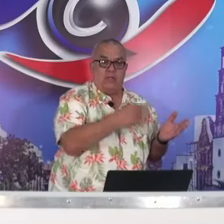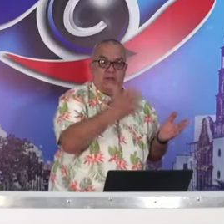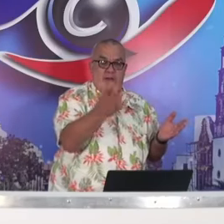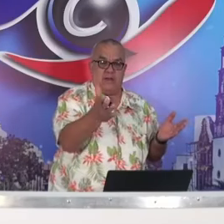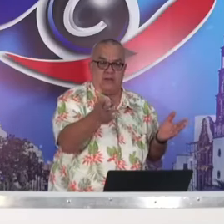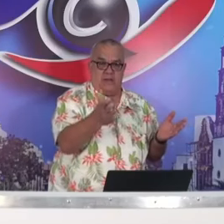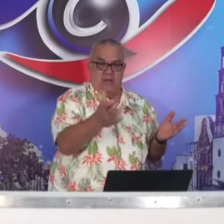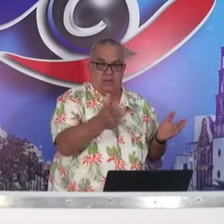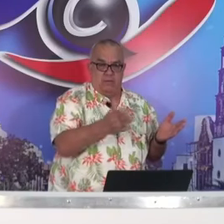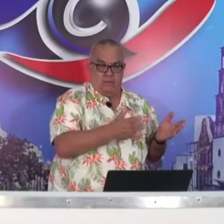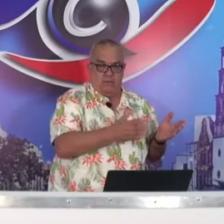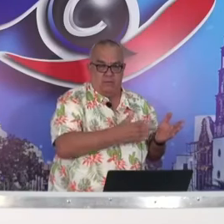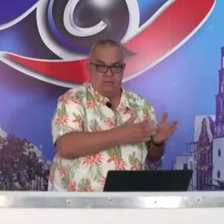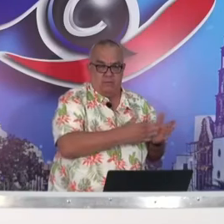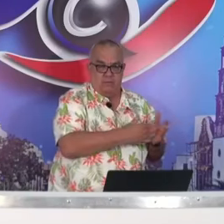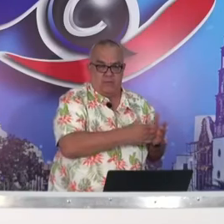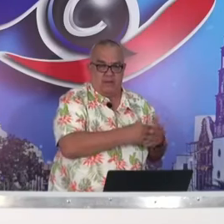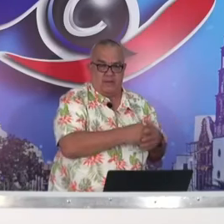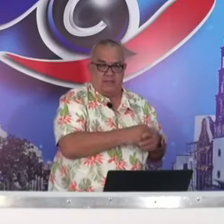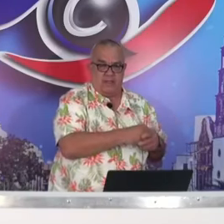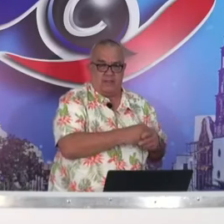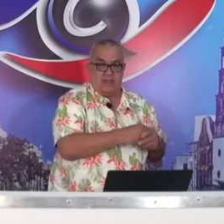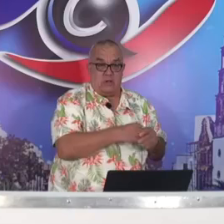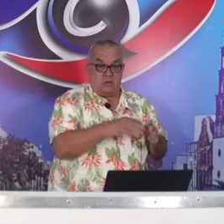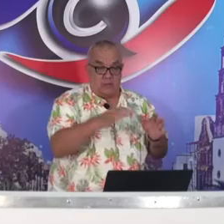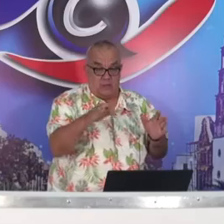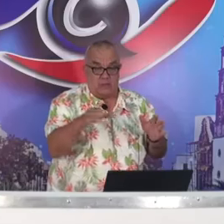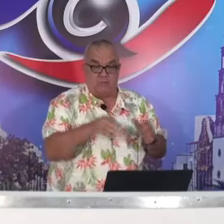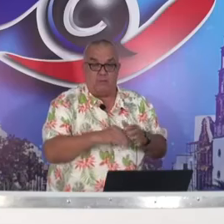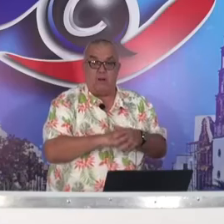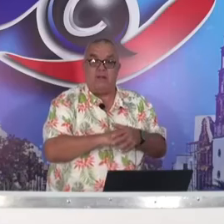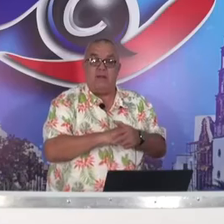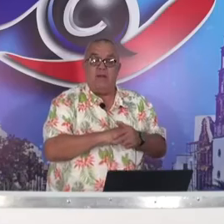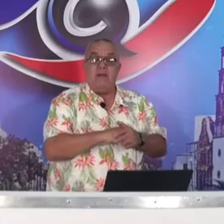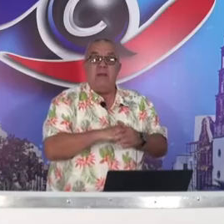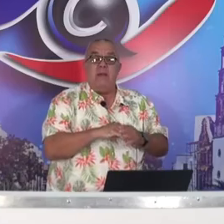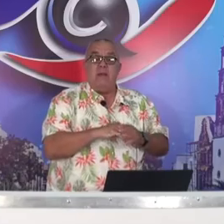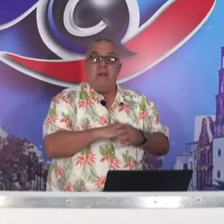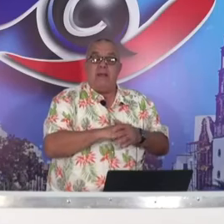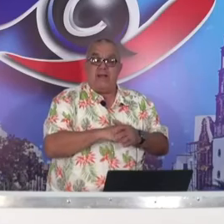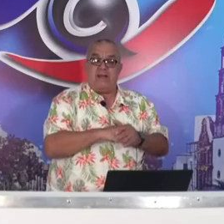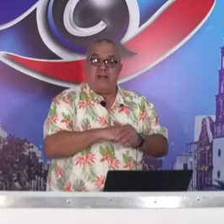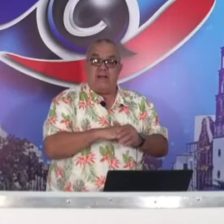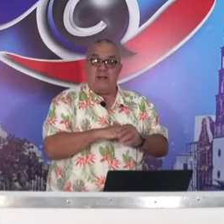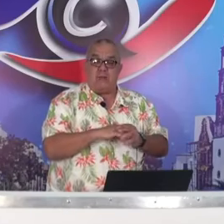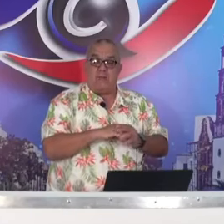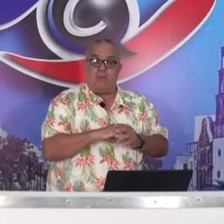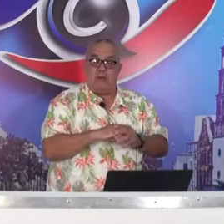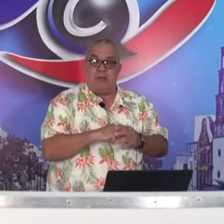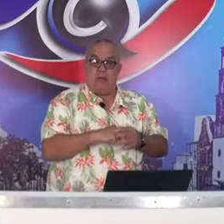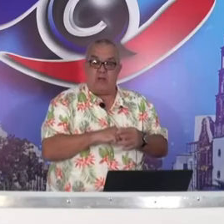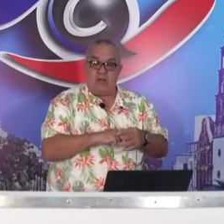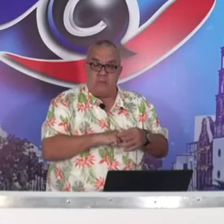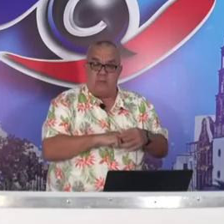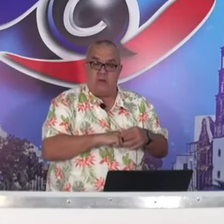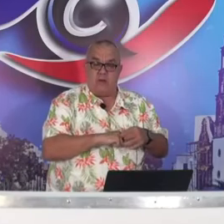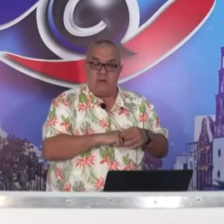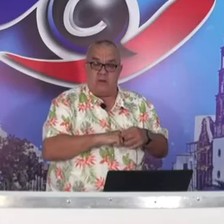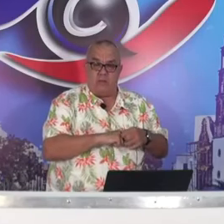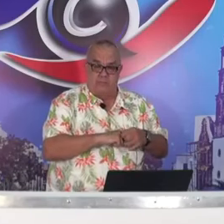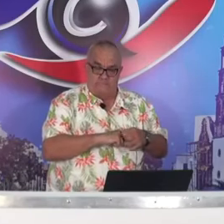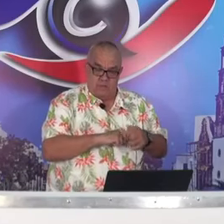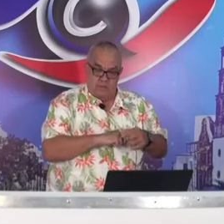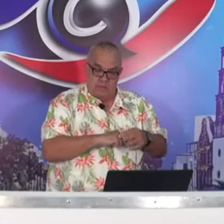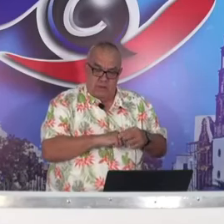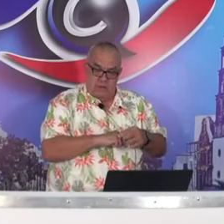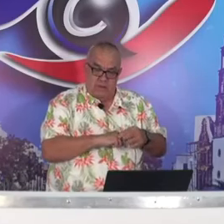que ellos habían criticado semanas antes. Entonces, pues, esa es la causa por la que no tiene fuero, mi